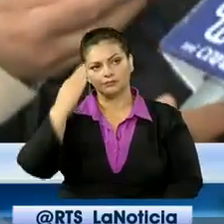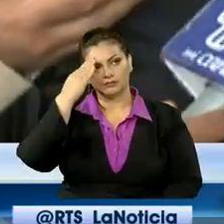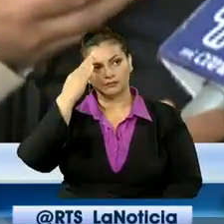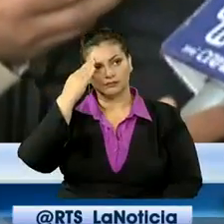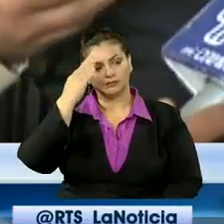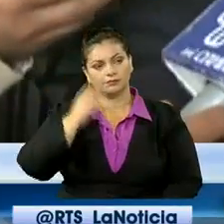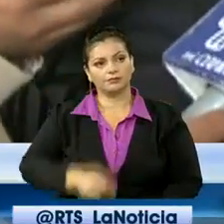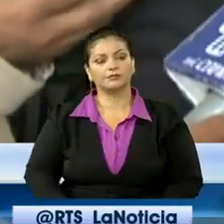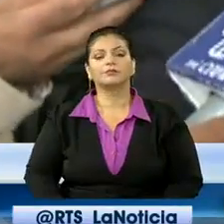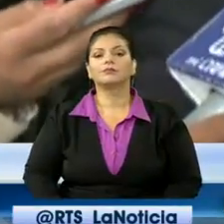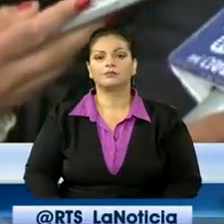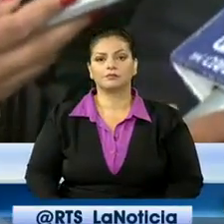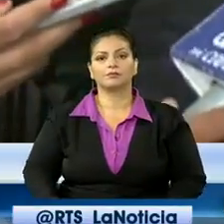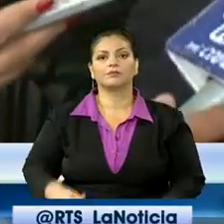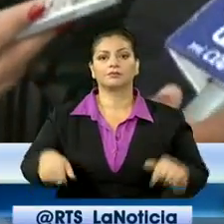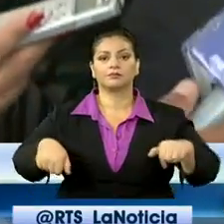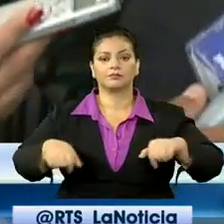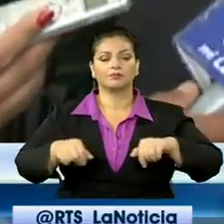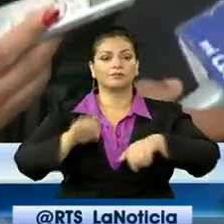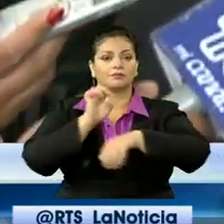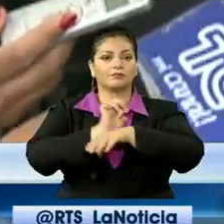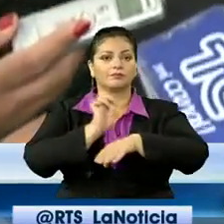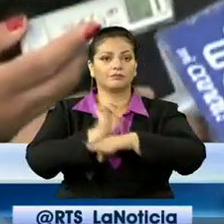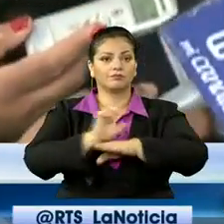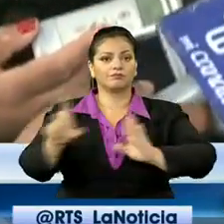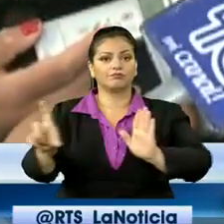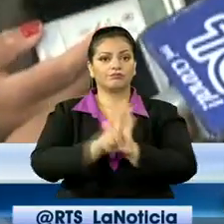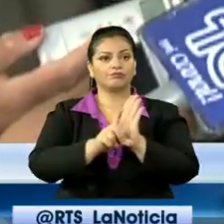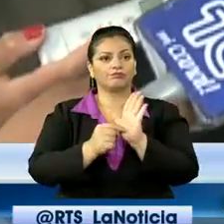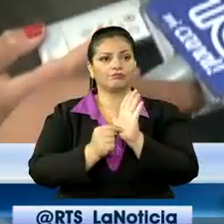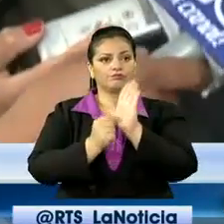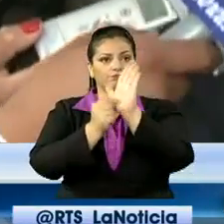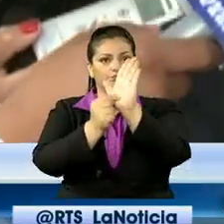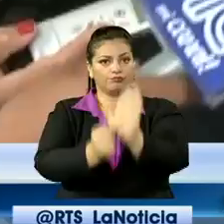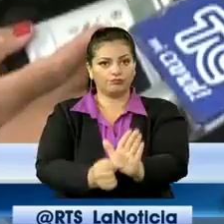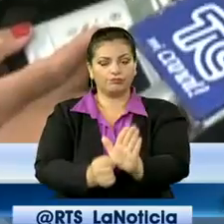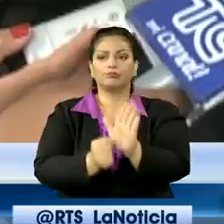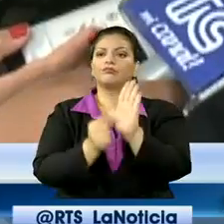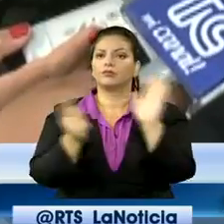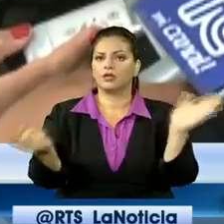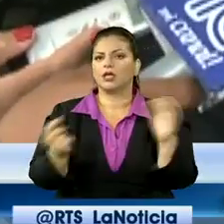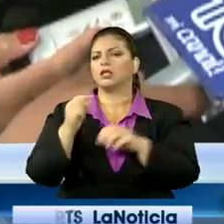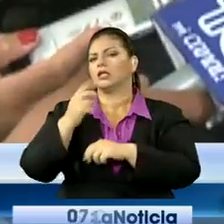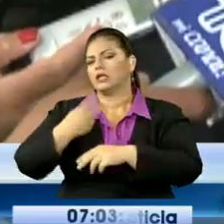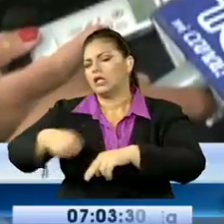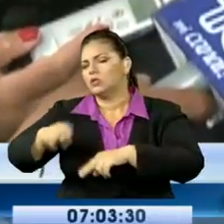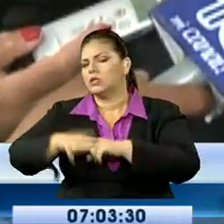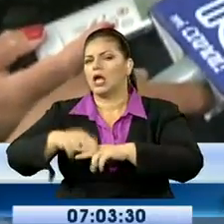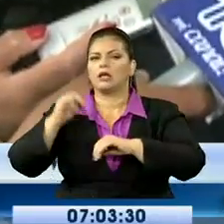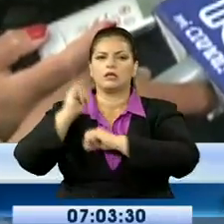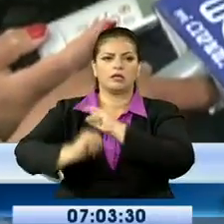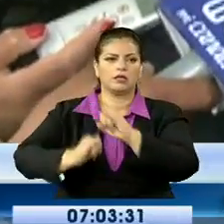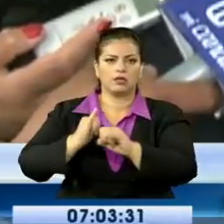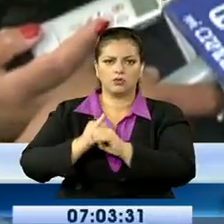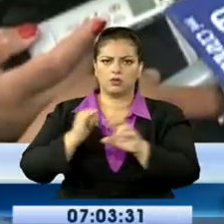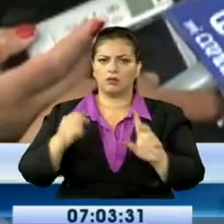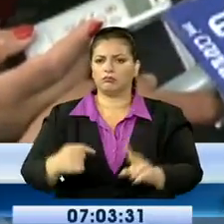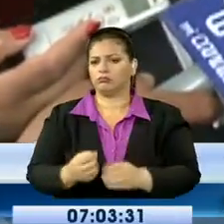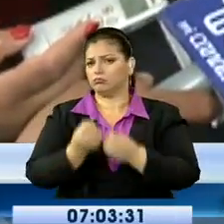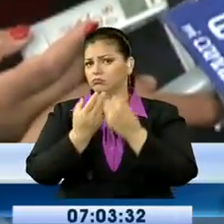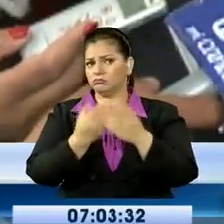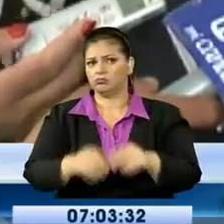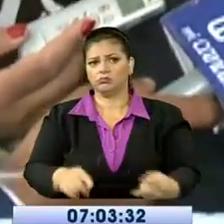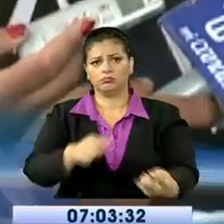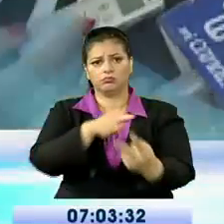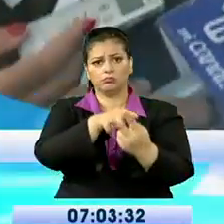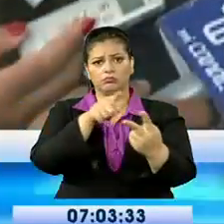lo estableció el propio legislador ecuatoriano, y así lo ha establecido la doctrina nacional e internacional, participan 2 o más personas. Y si